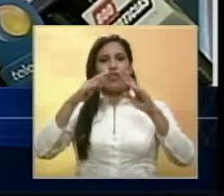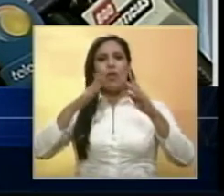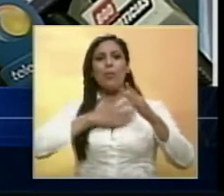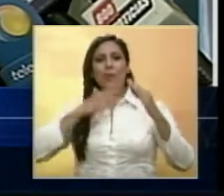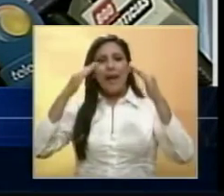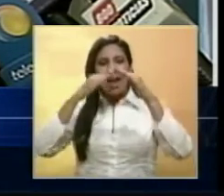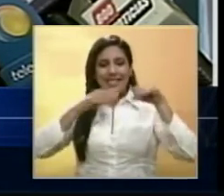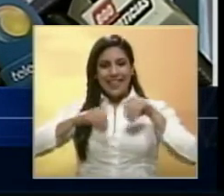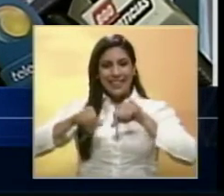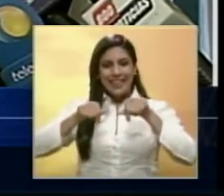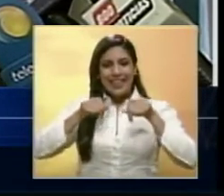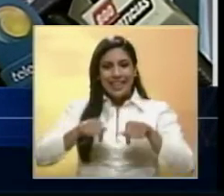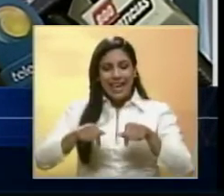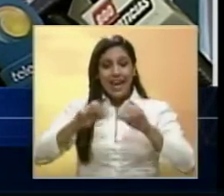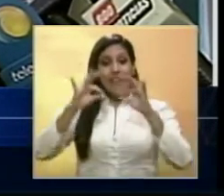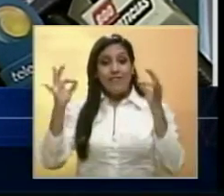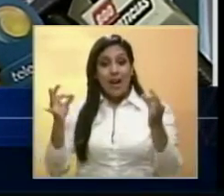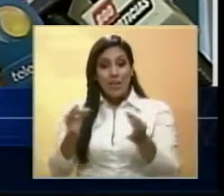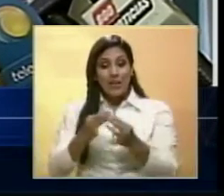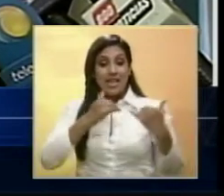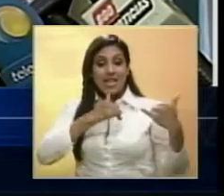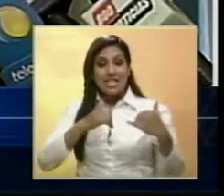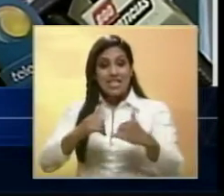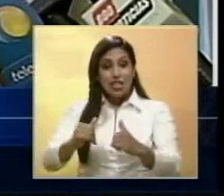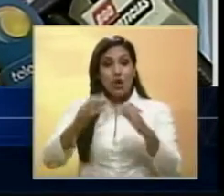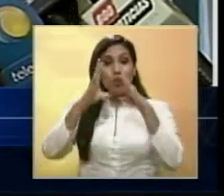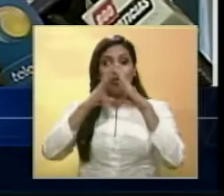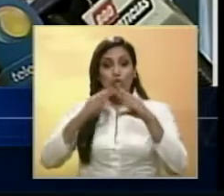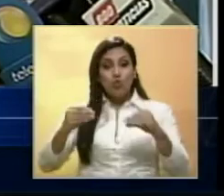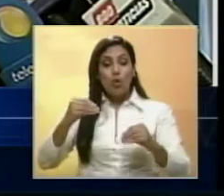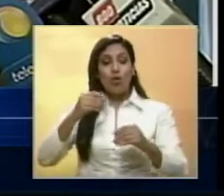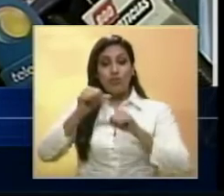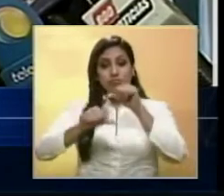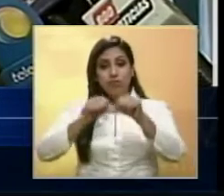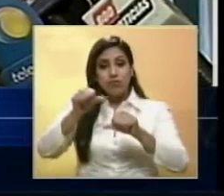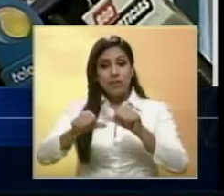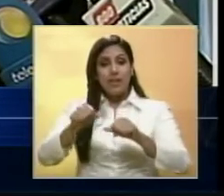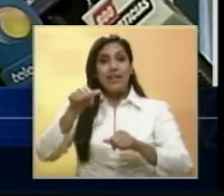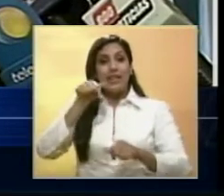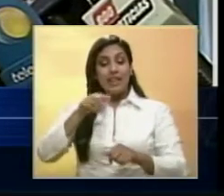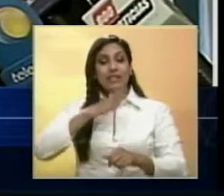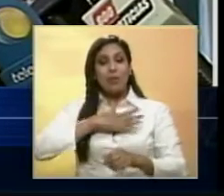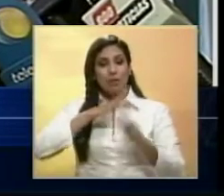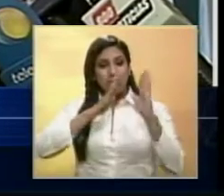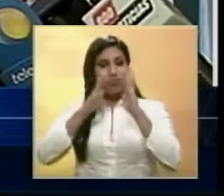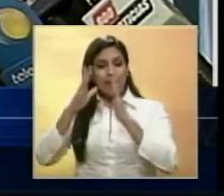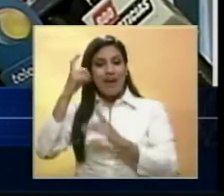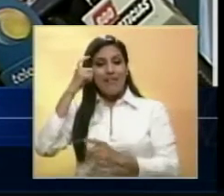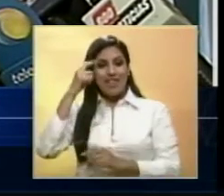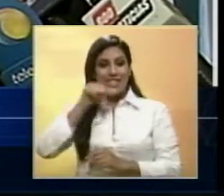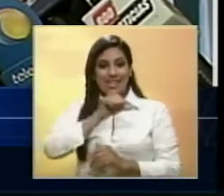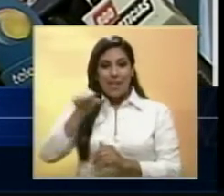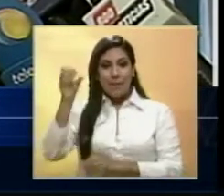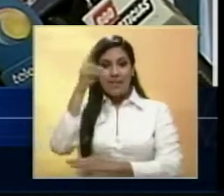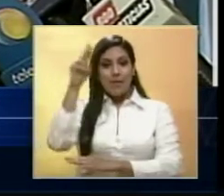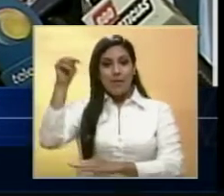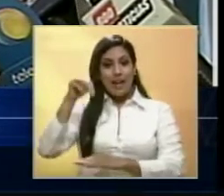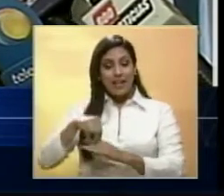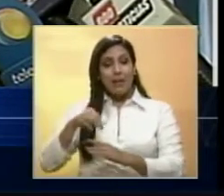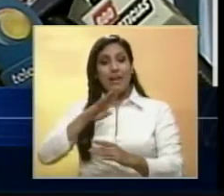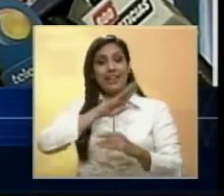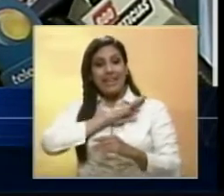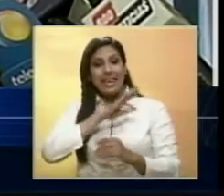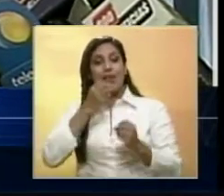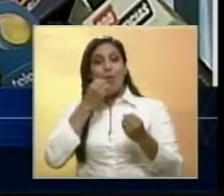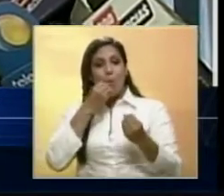dueños de la tierra, su familia, sus hijos y toda su descendencia. Esa es la agenda esta semana de la Asamblea Nacional,